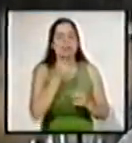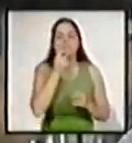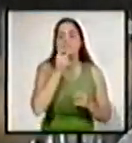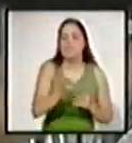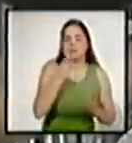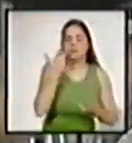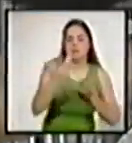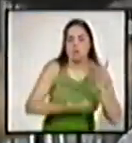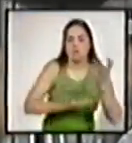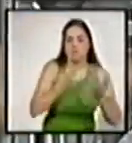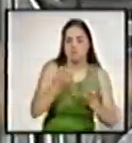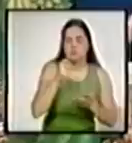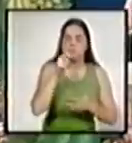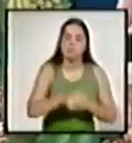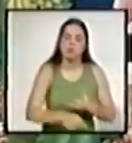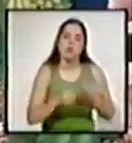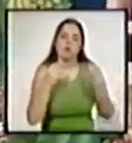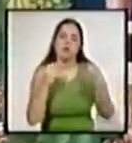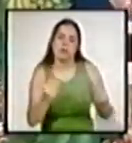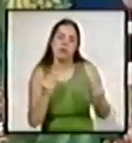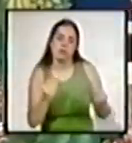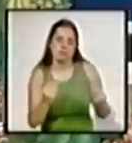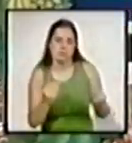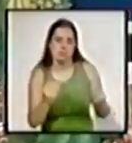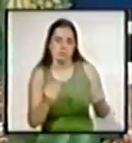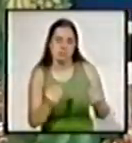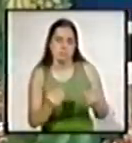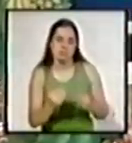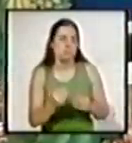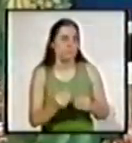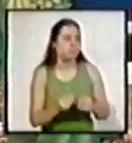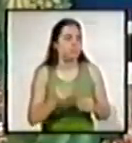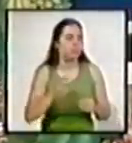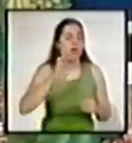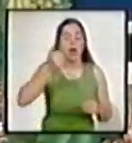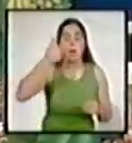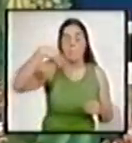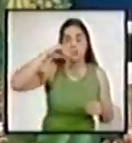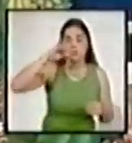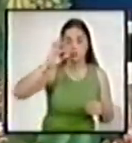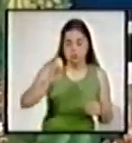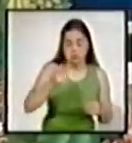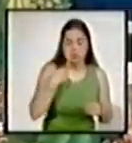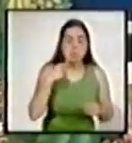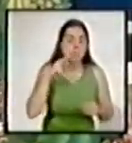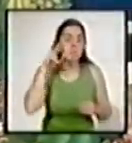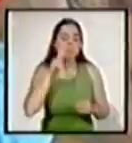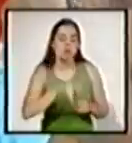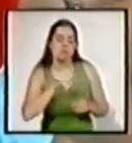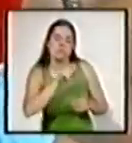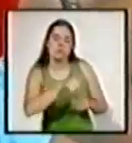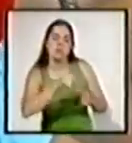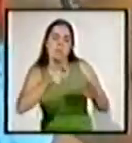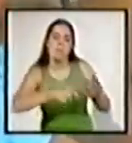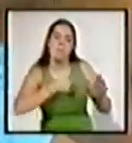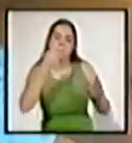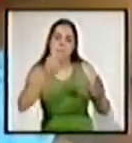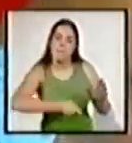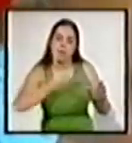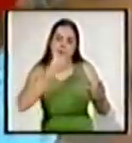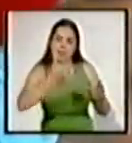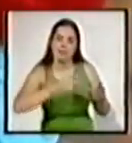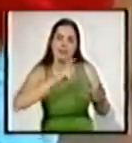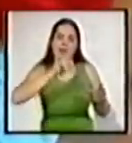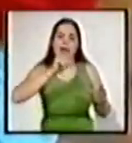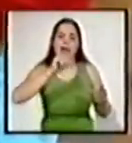cocinar. Y hoy, ¿qué hice? Aquí tengo, Pancho estuvo mirando cuando yo estaba batiendo estas claras a